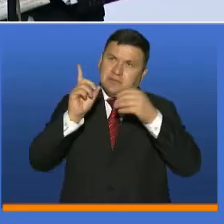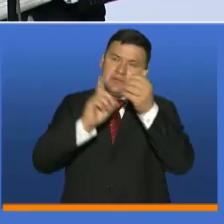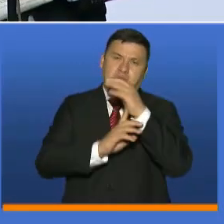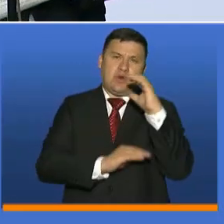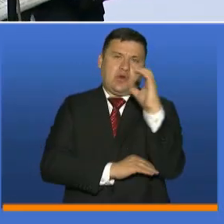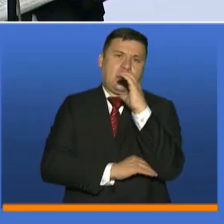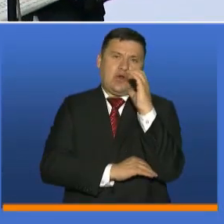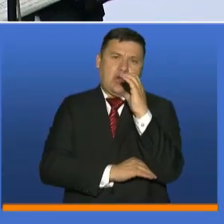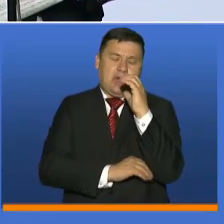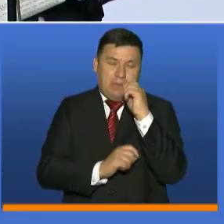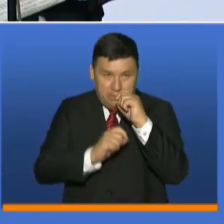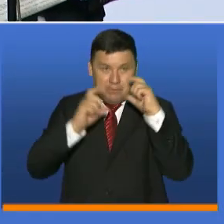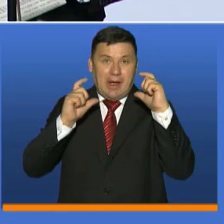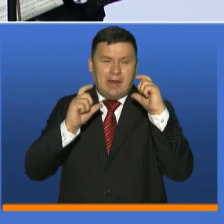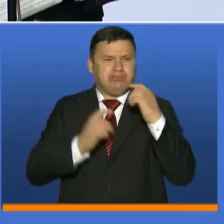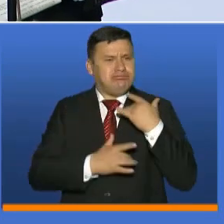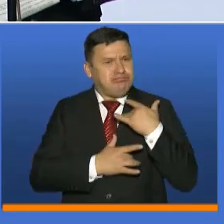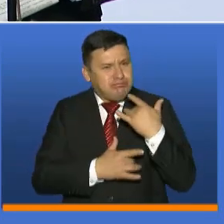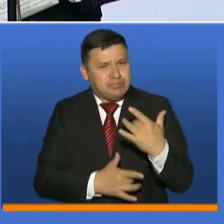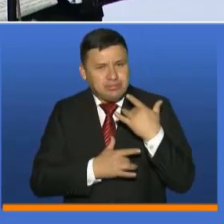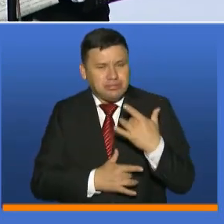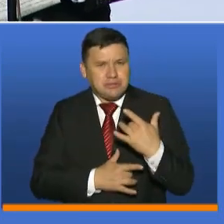Colombia ha despertado